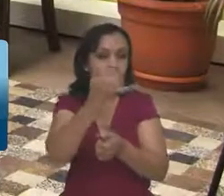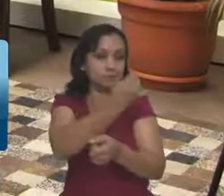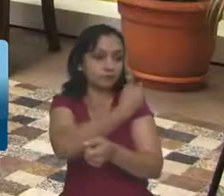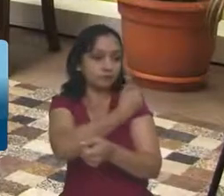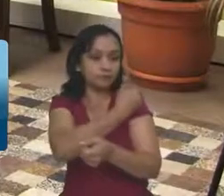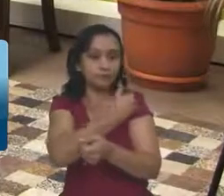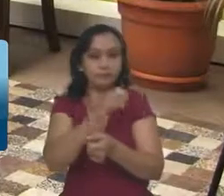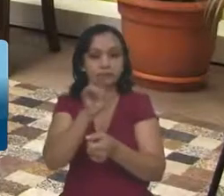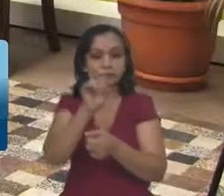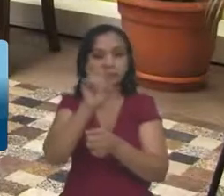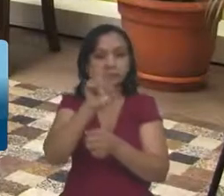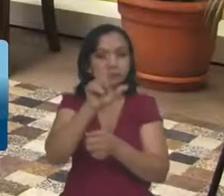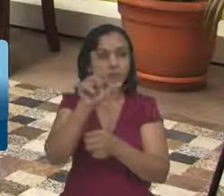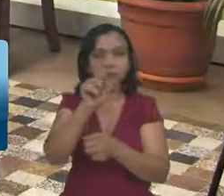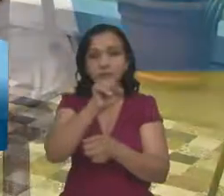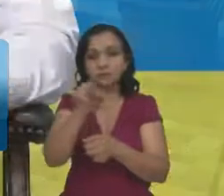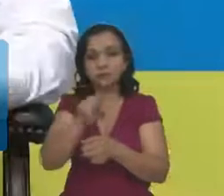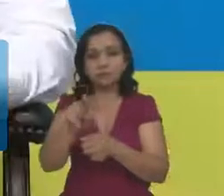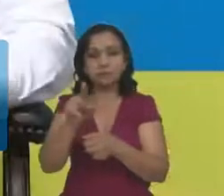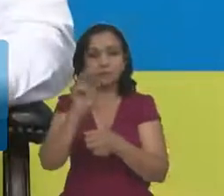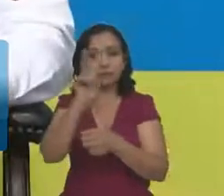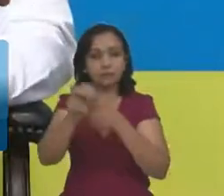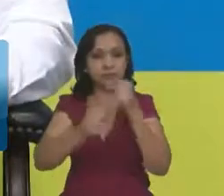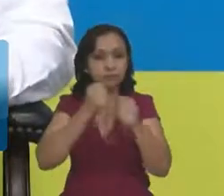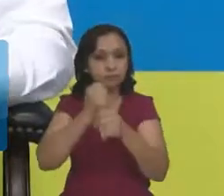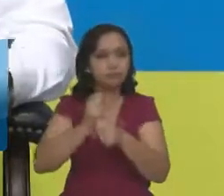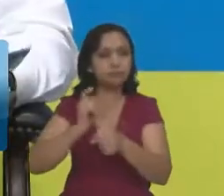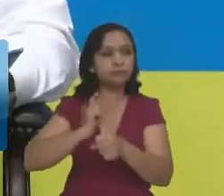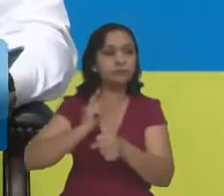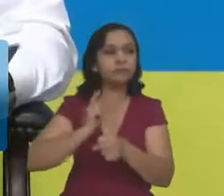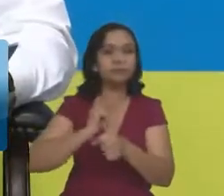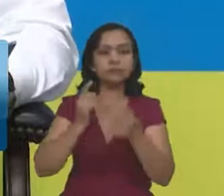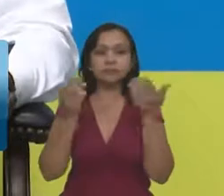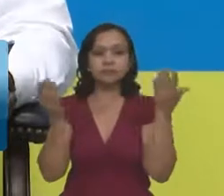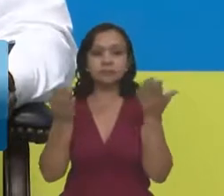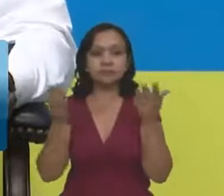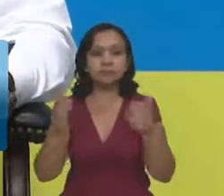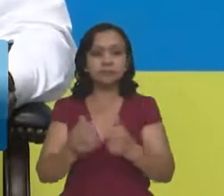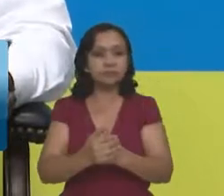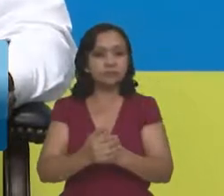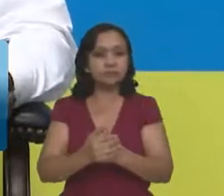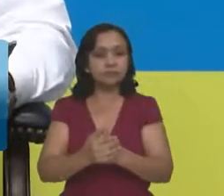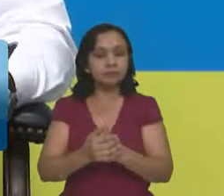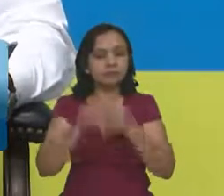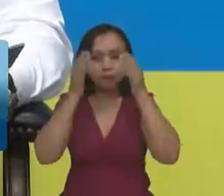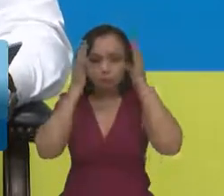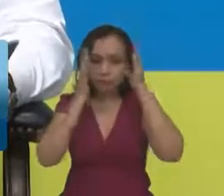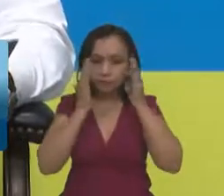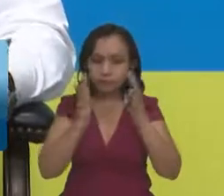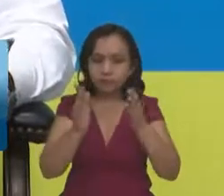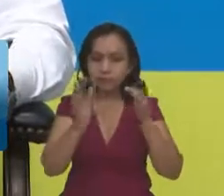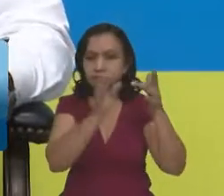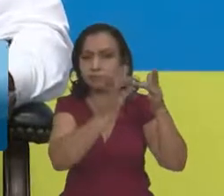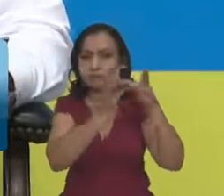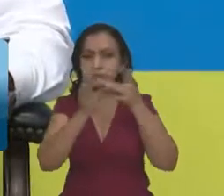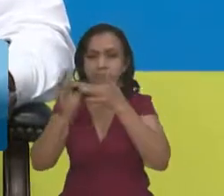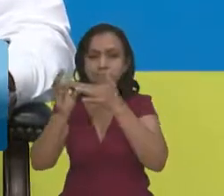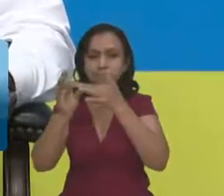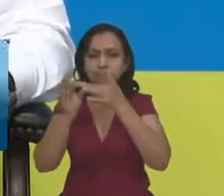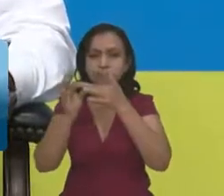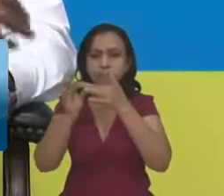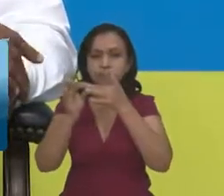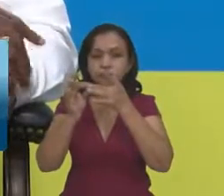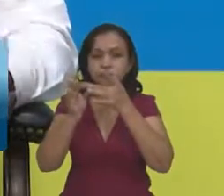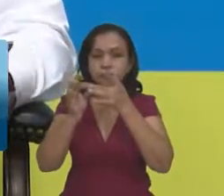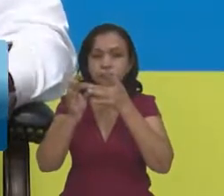Occidental Fernando Vélez Pai, tiene 2 años, tiene una como una atención especializada también